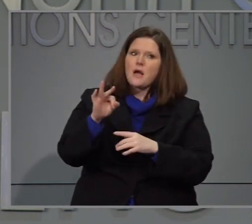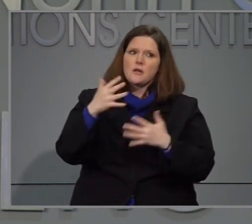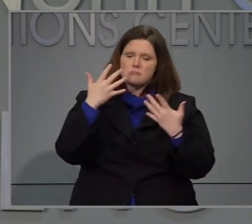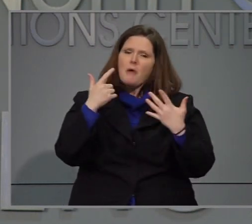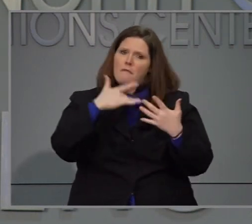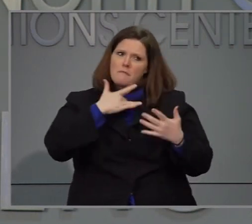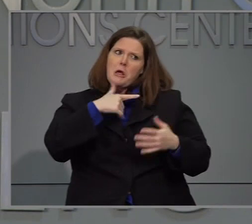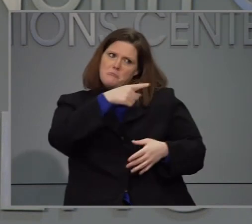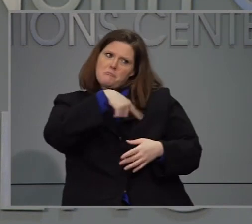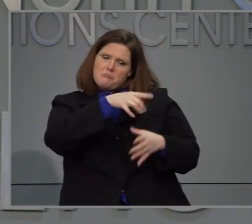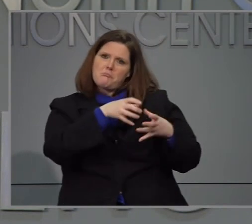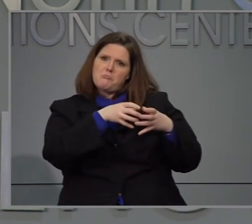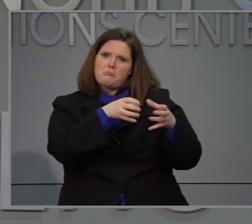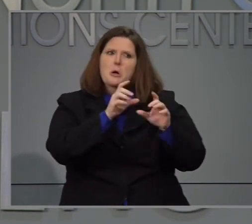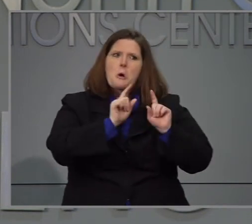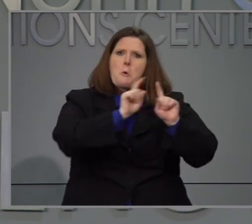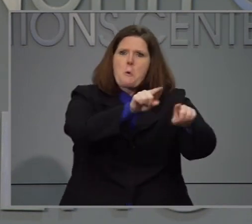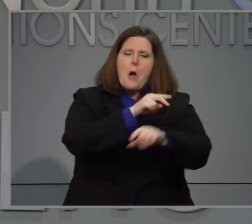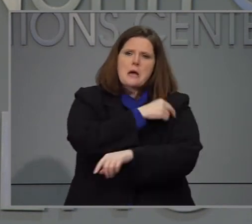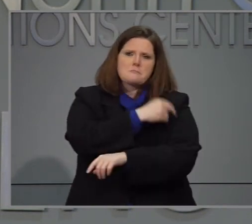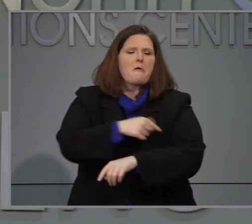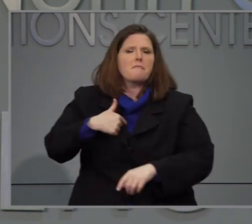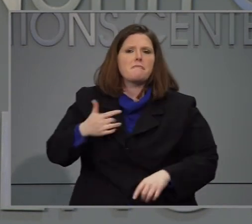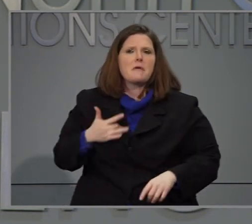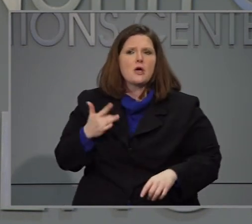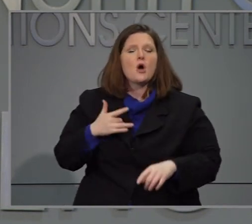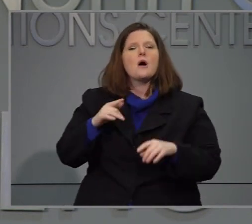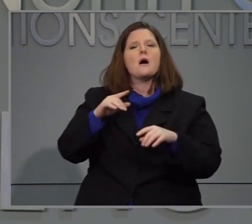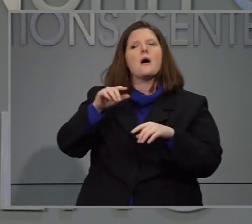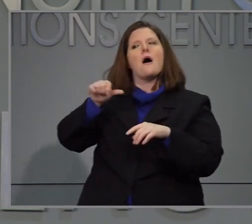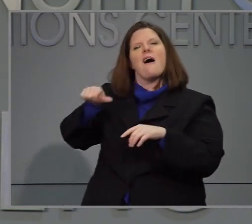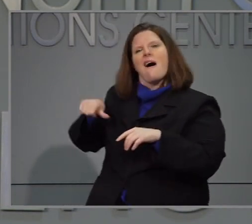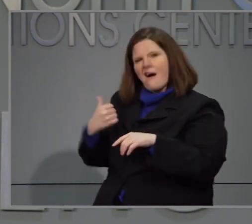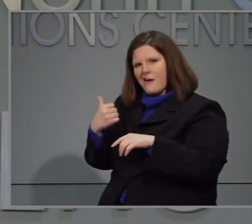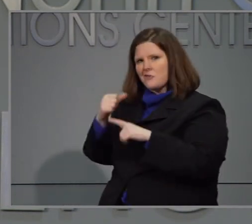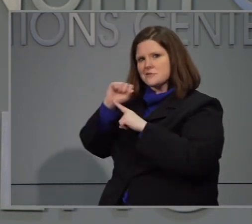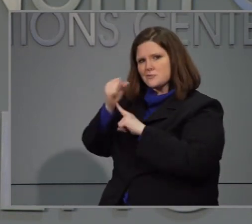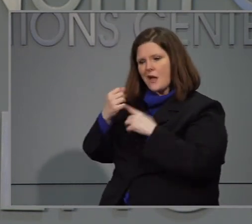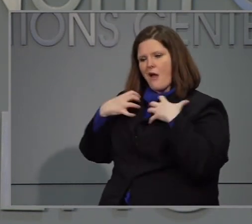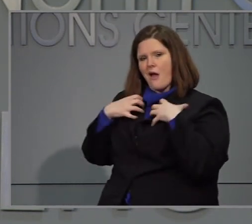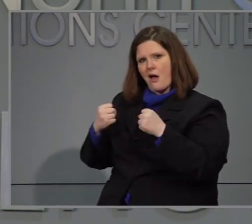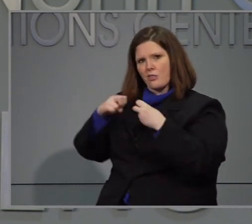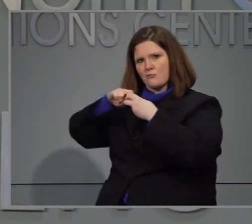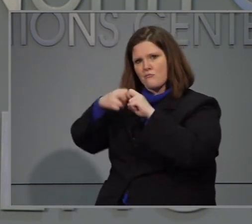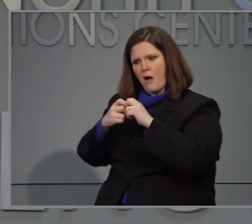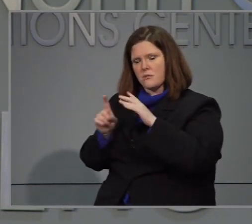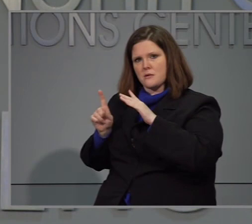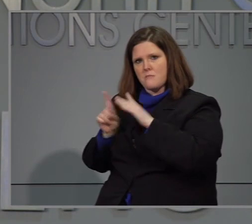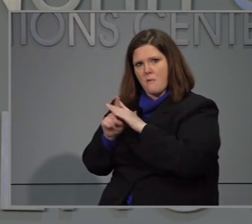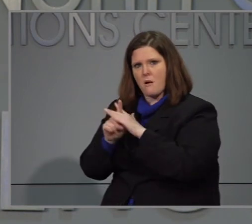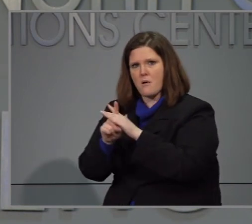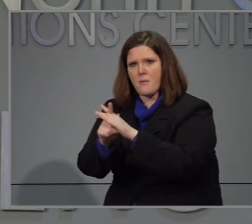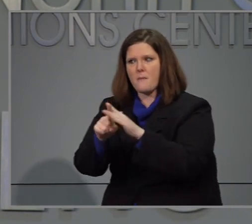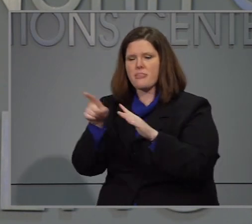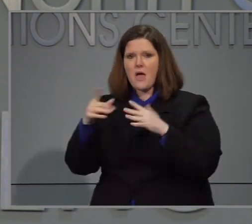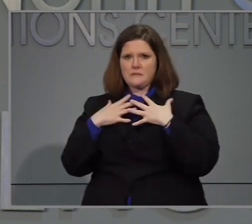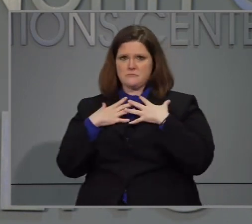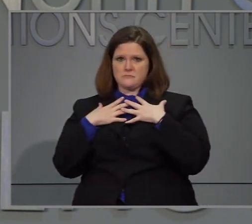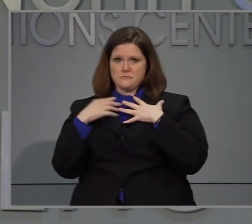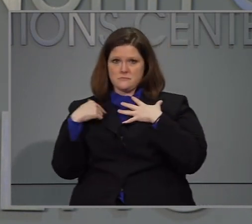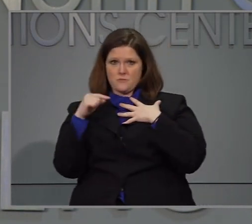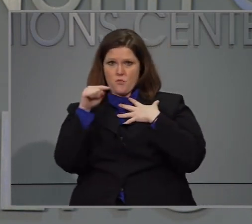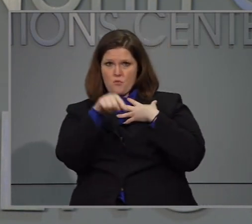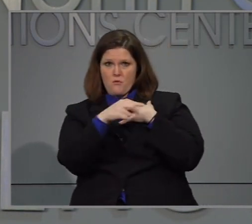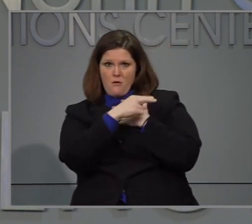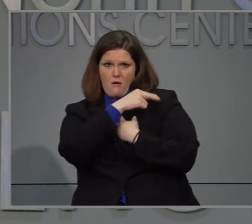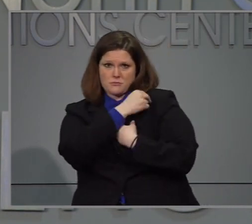poco más preocupados por las personas que tienen otras enfermedades crónicas, que a lo mejor tienen preocupación de ir a recibir